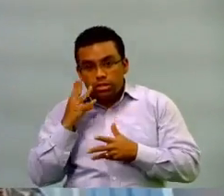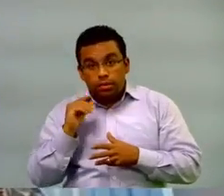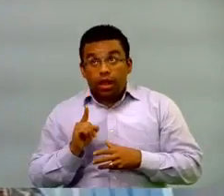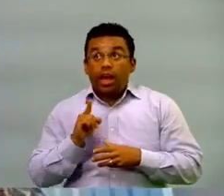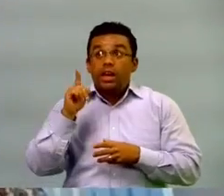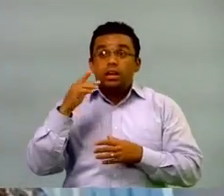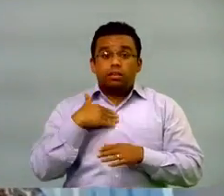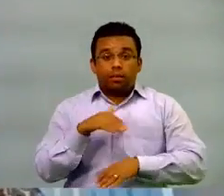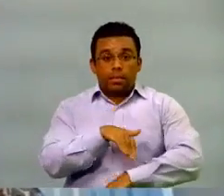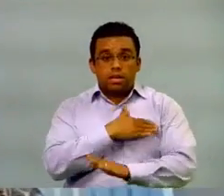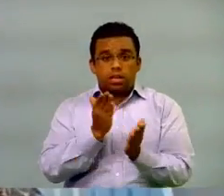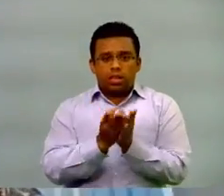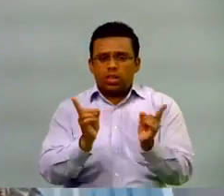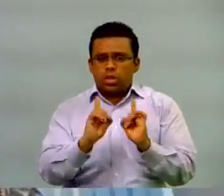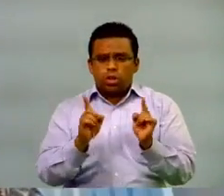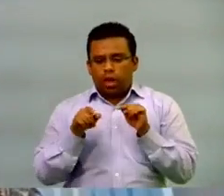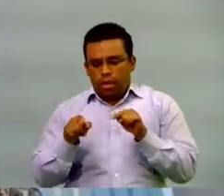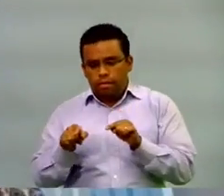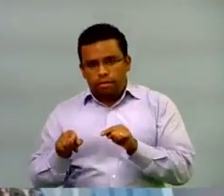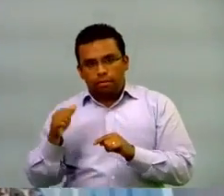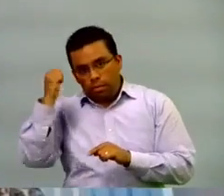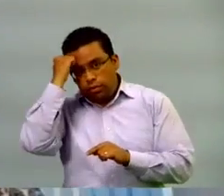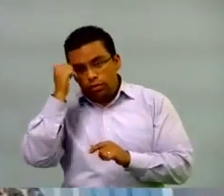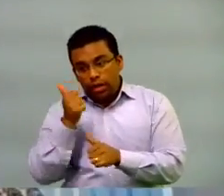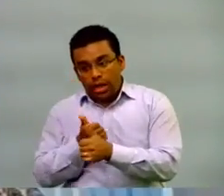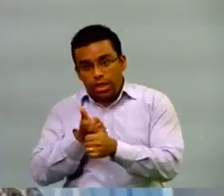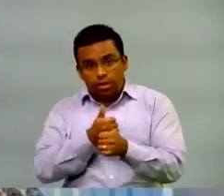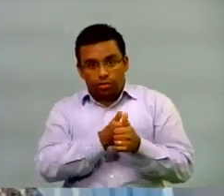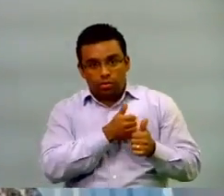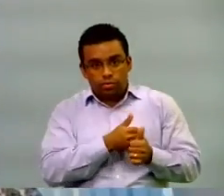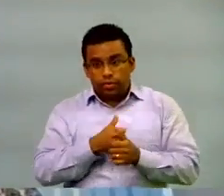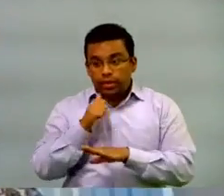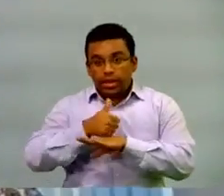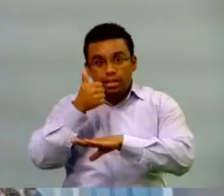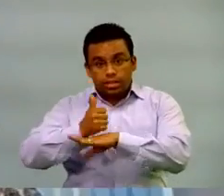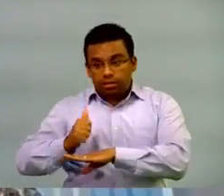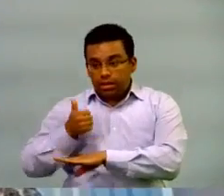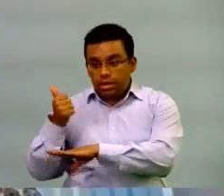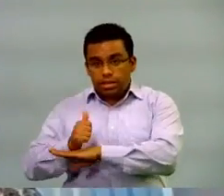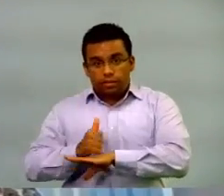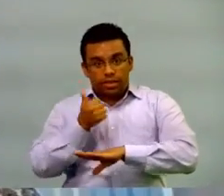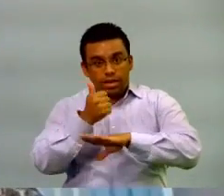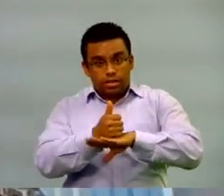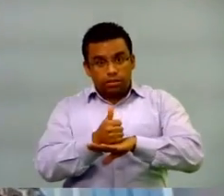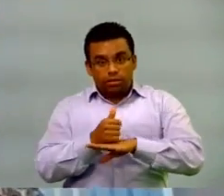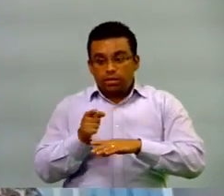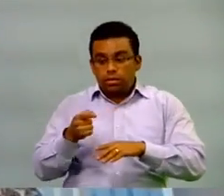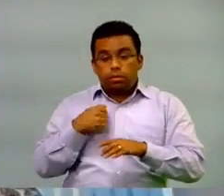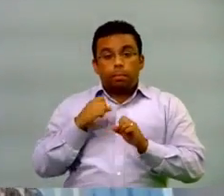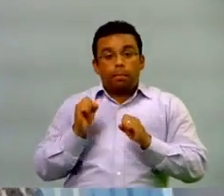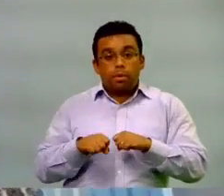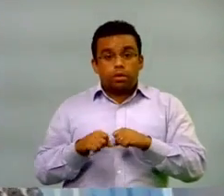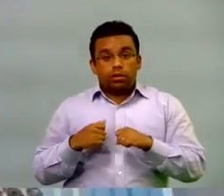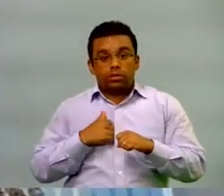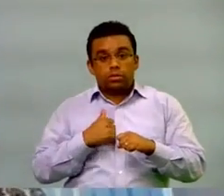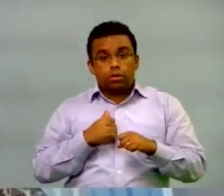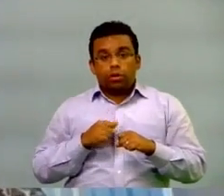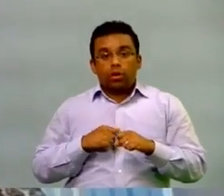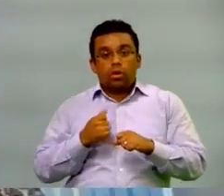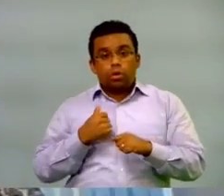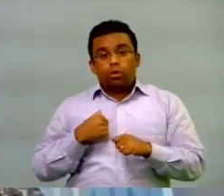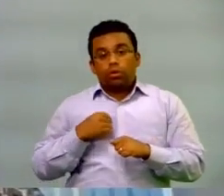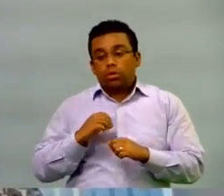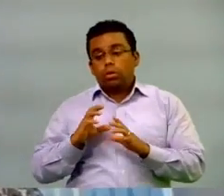los directivos. Generar, ¿cierto?, estas duplas en donde el docente de aula, con